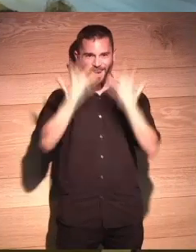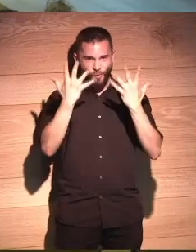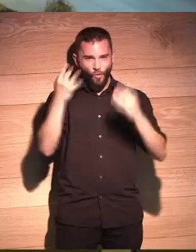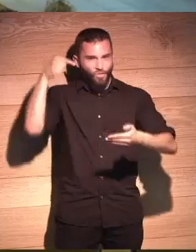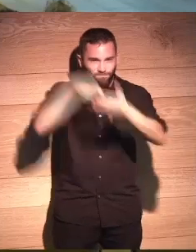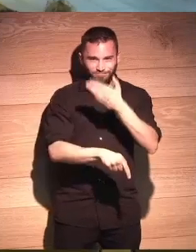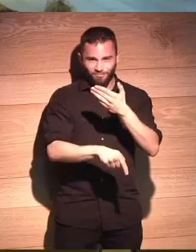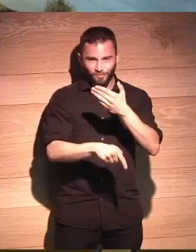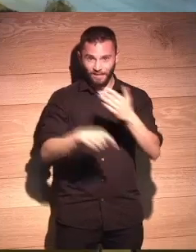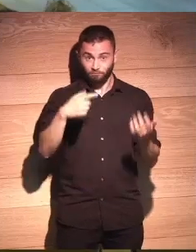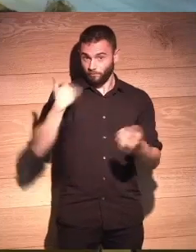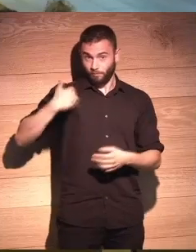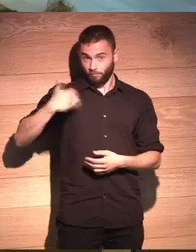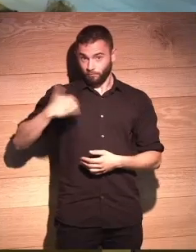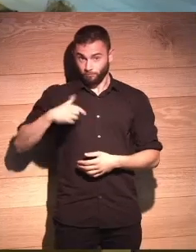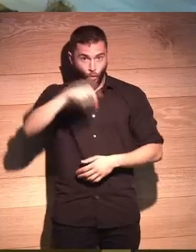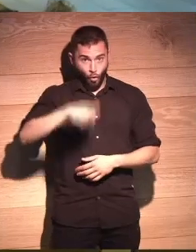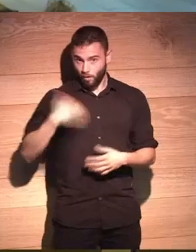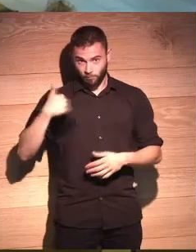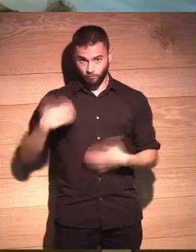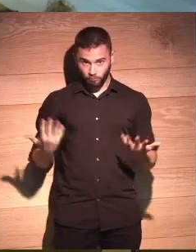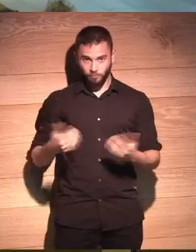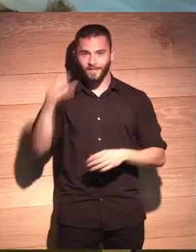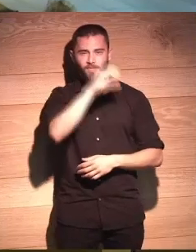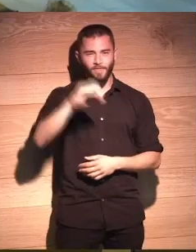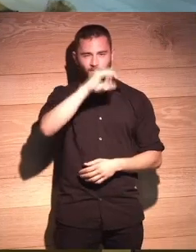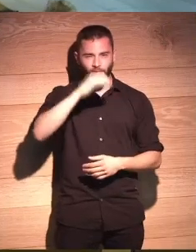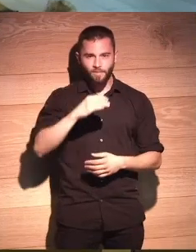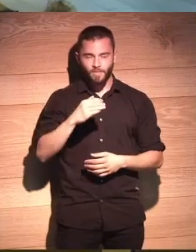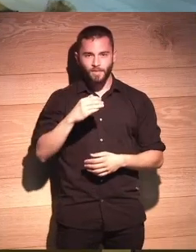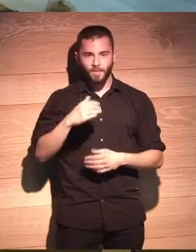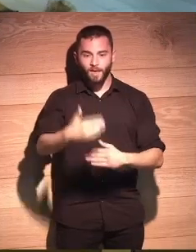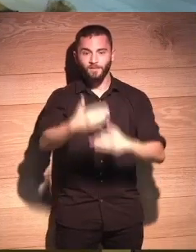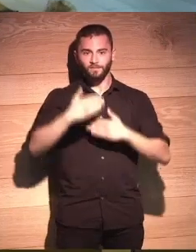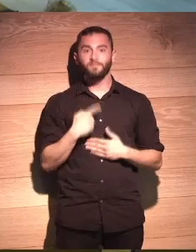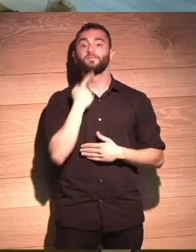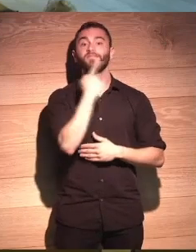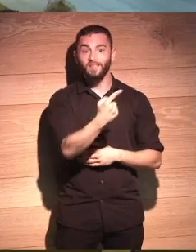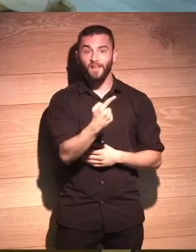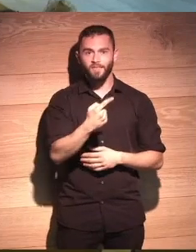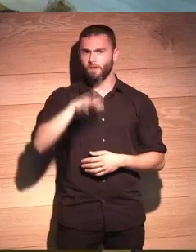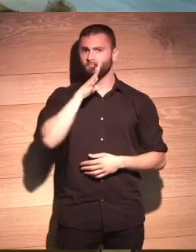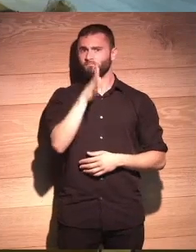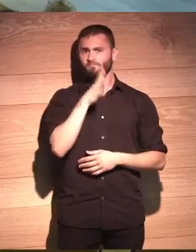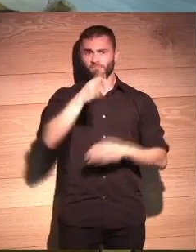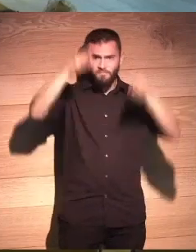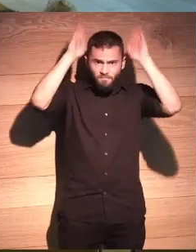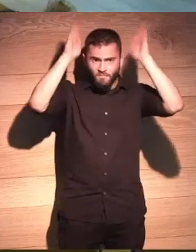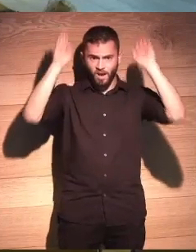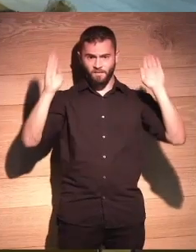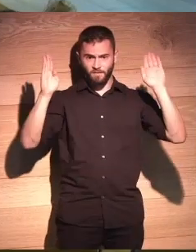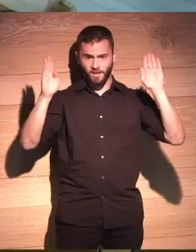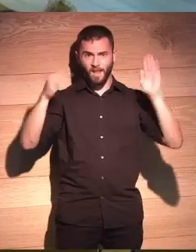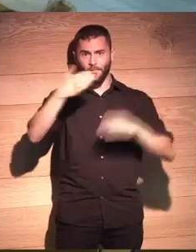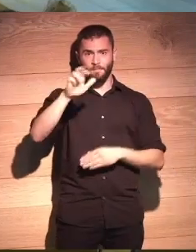está pasando ya. Hoy, las ciencias adelantan que es una barbaridad, como decía la verbena de la